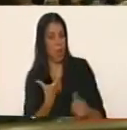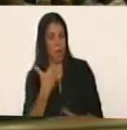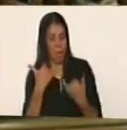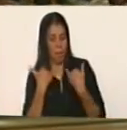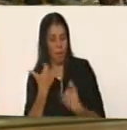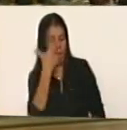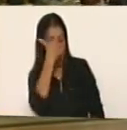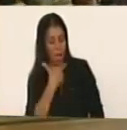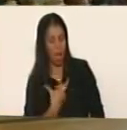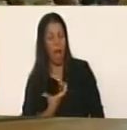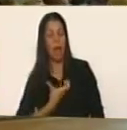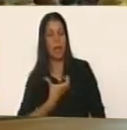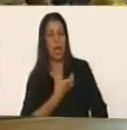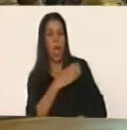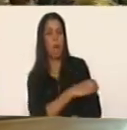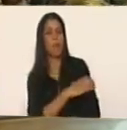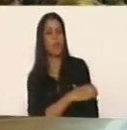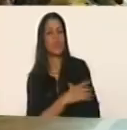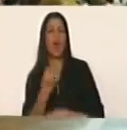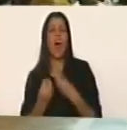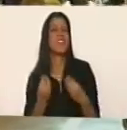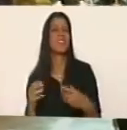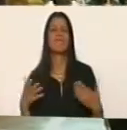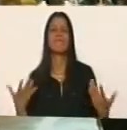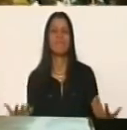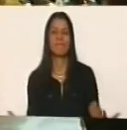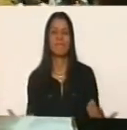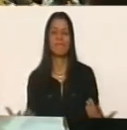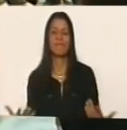después como alcaldes. ¿Qué fue lo que hicieron?